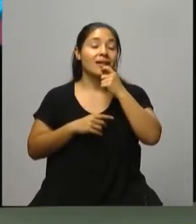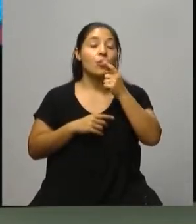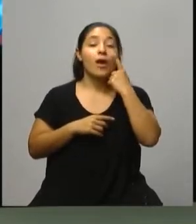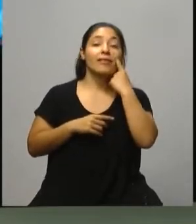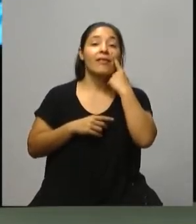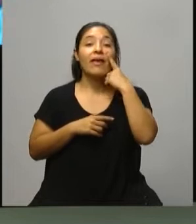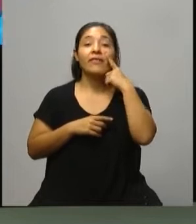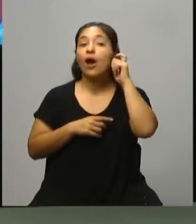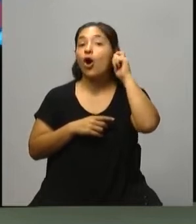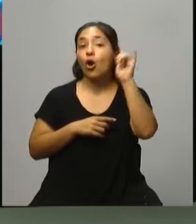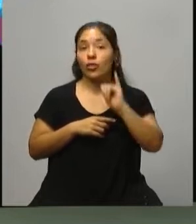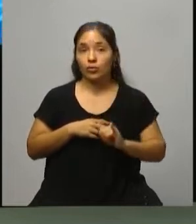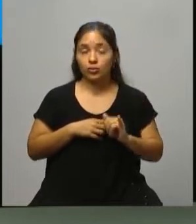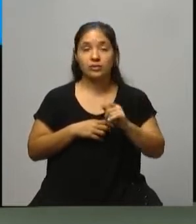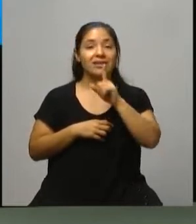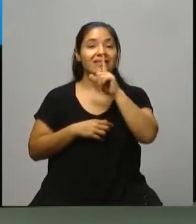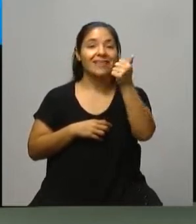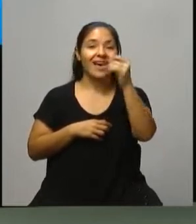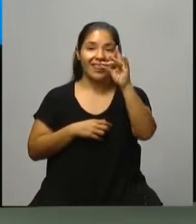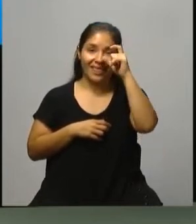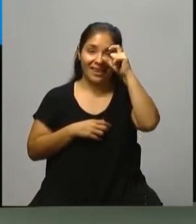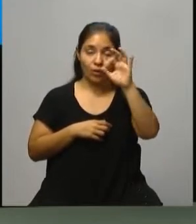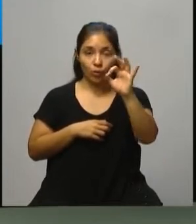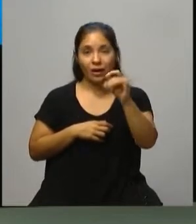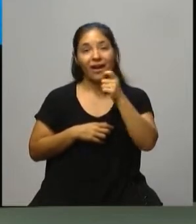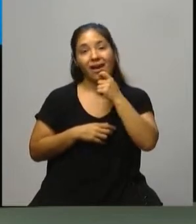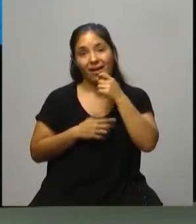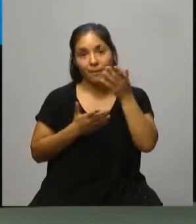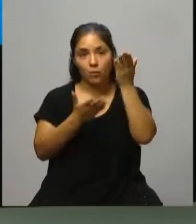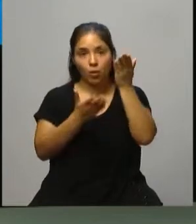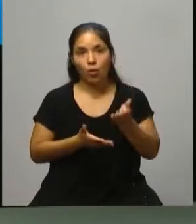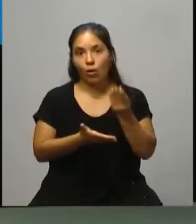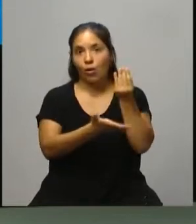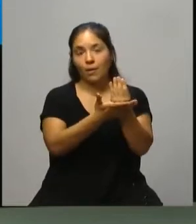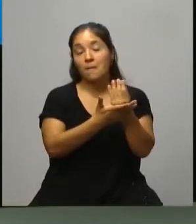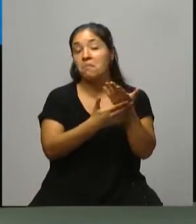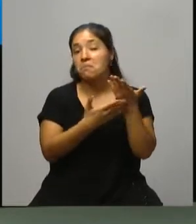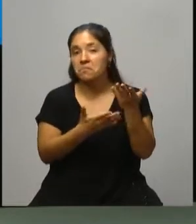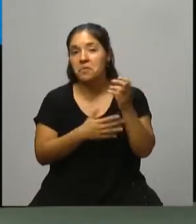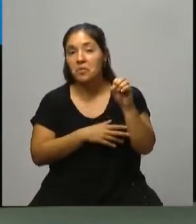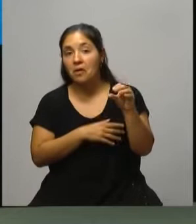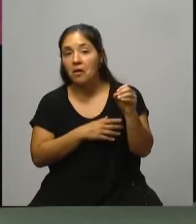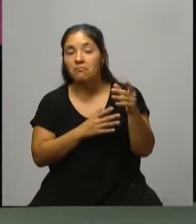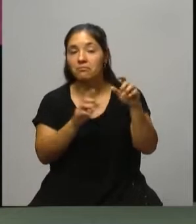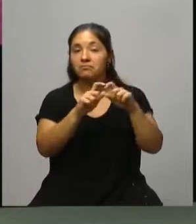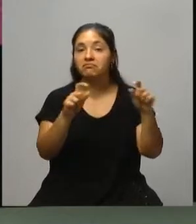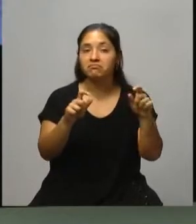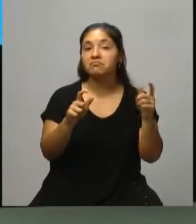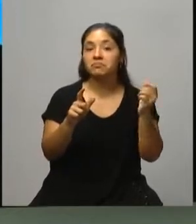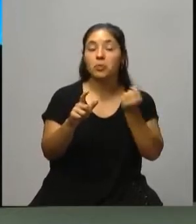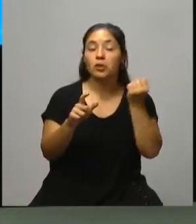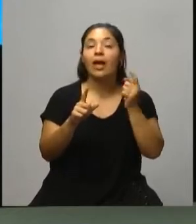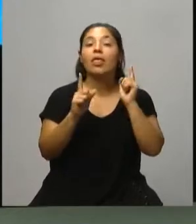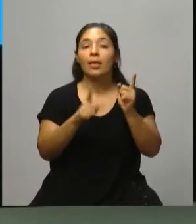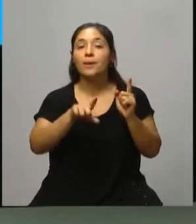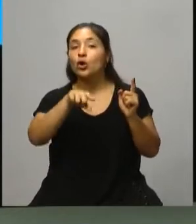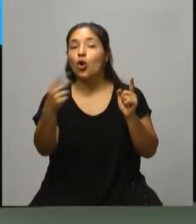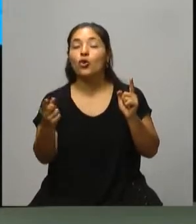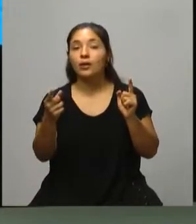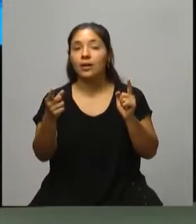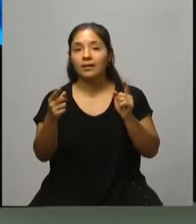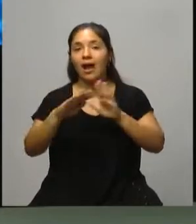cómo salió el tema del proyecto de la boleta única, o sea, con facilidad, a pesar de algunos cuestionamientos